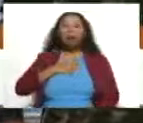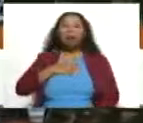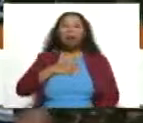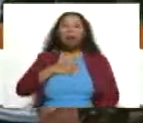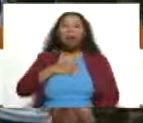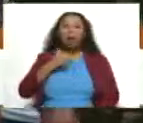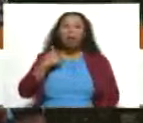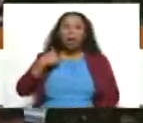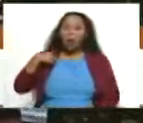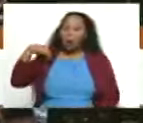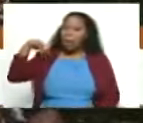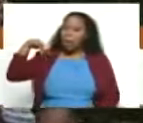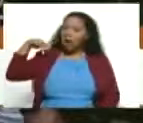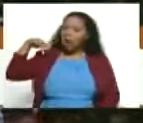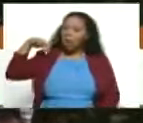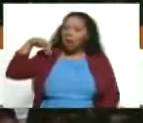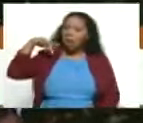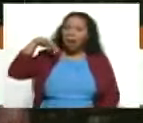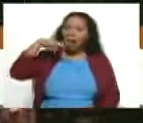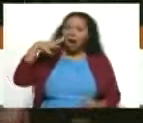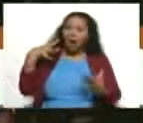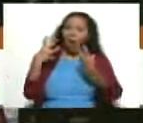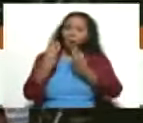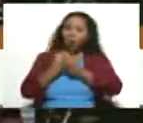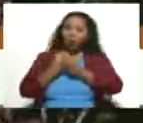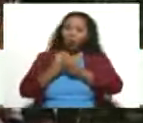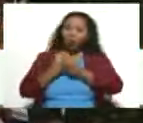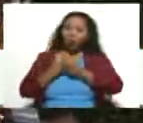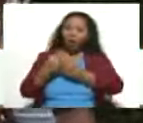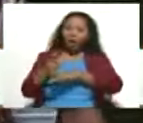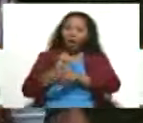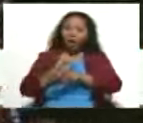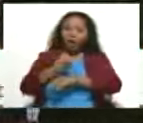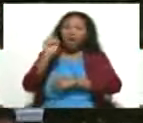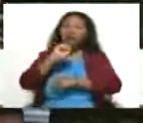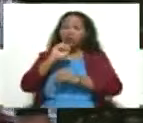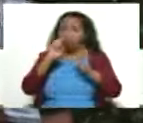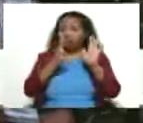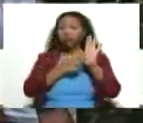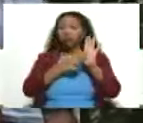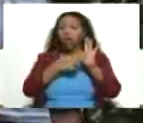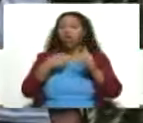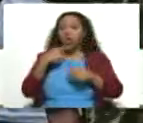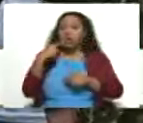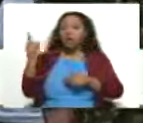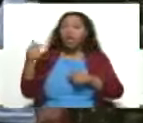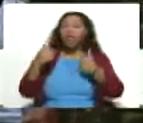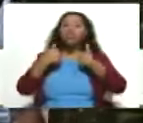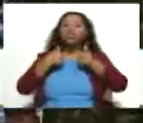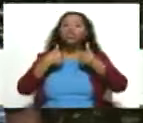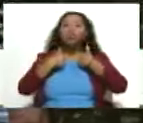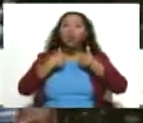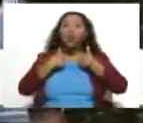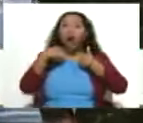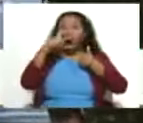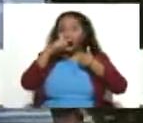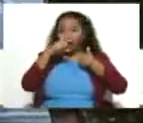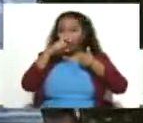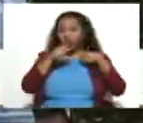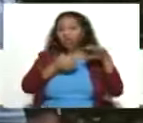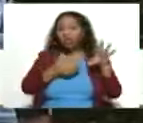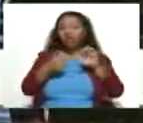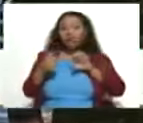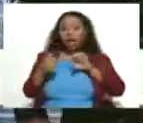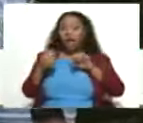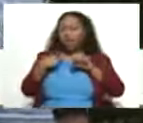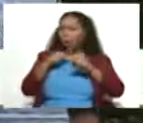Venía caminando con mi querida gobernadora, sí es verdad, pero yo lo que le decía es que yo tenía 60. Yo no le